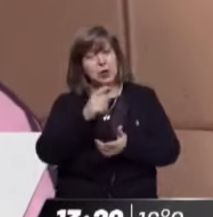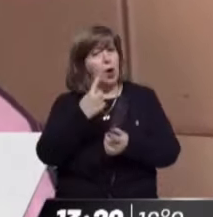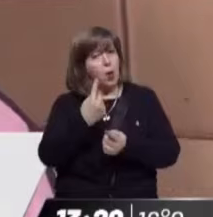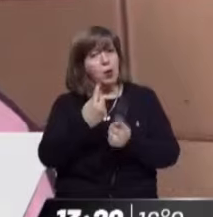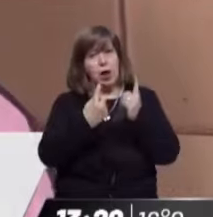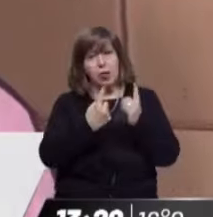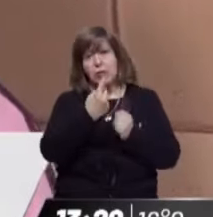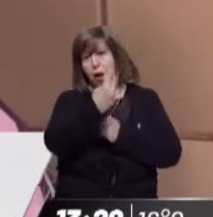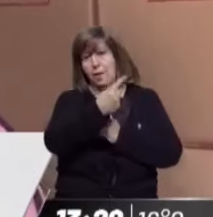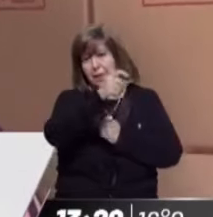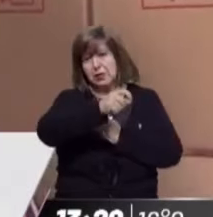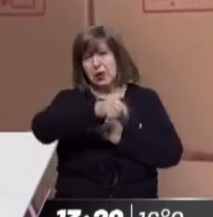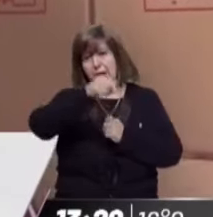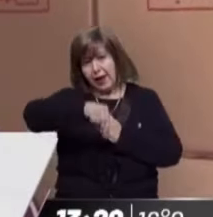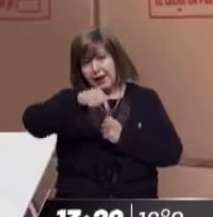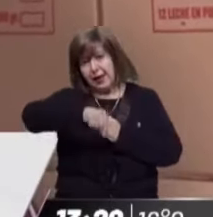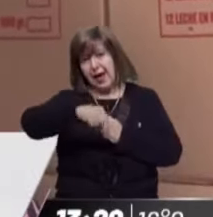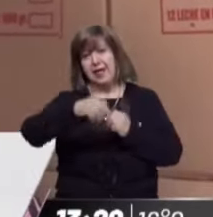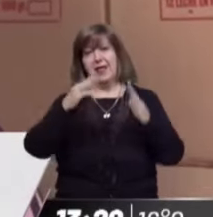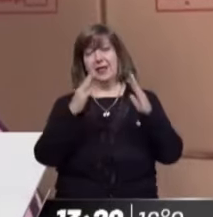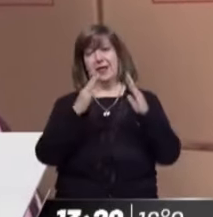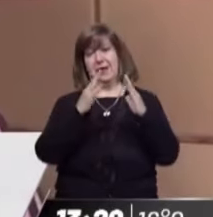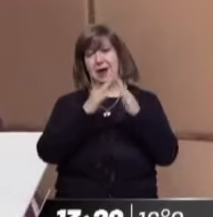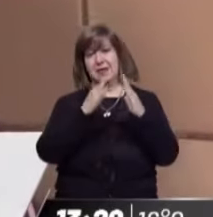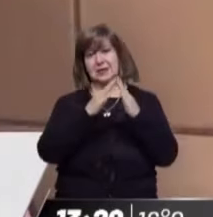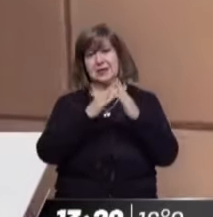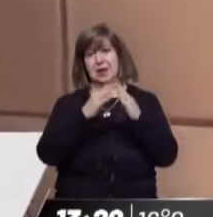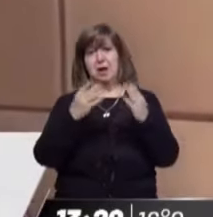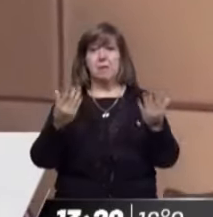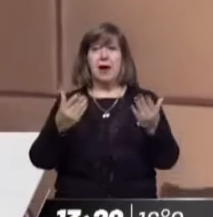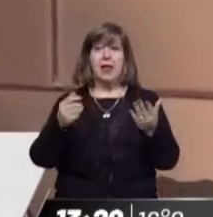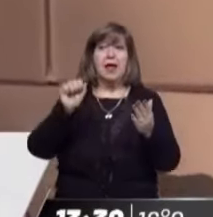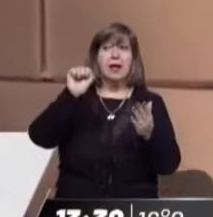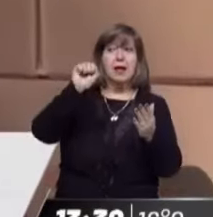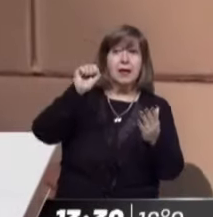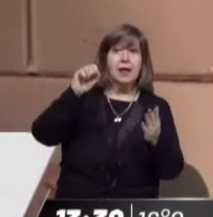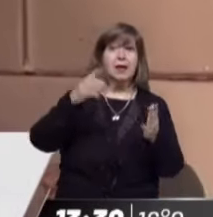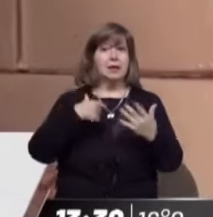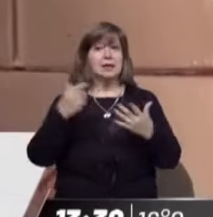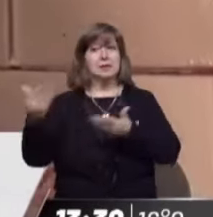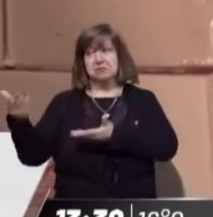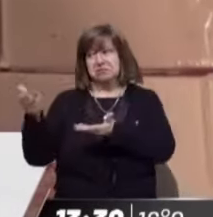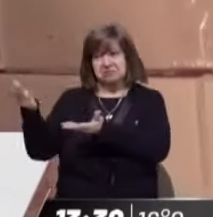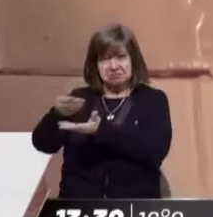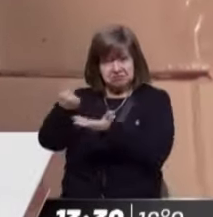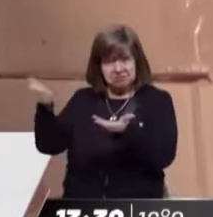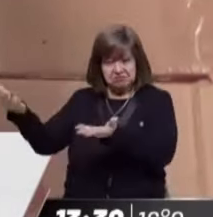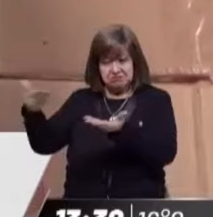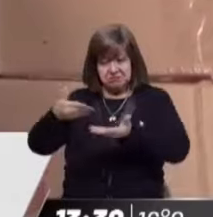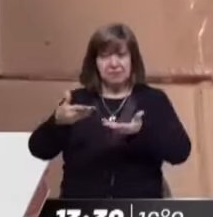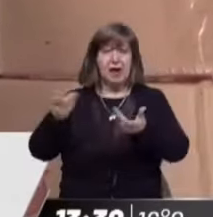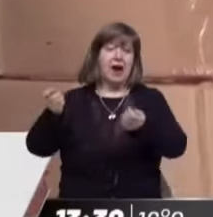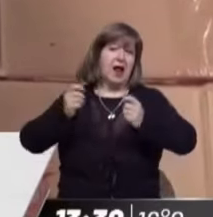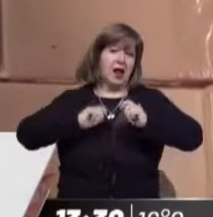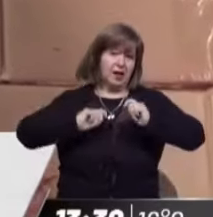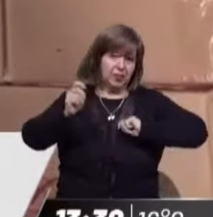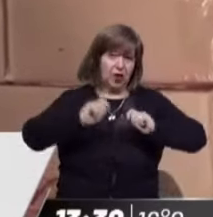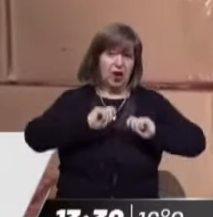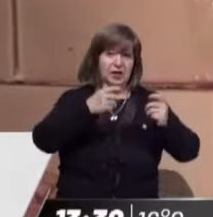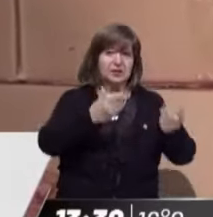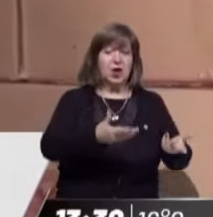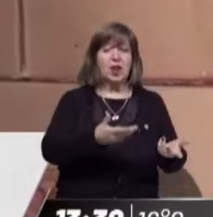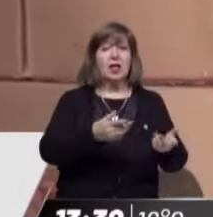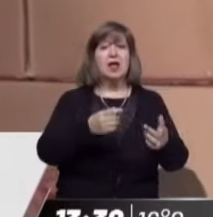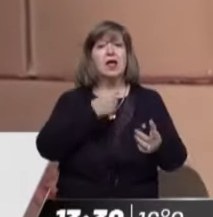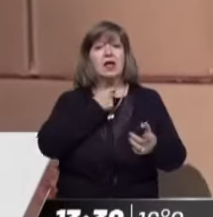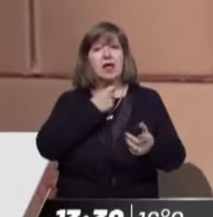alguien siempre hay alguien acá en horneritos y y siempre que lo necesiten nosotros vamos a estar acá eh las personas que